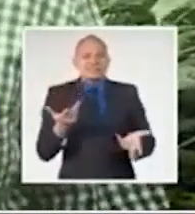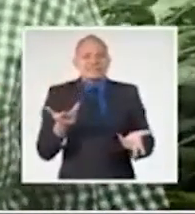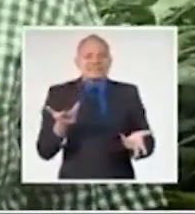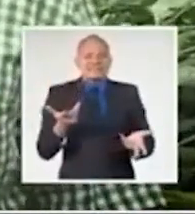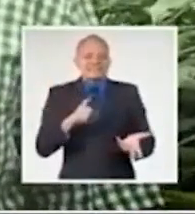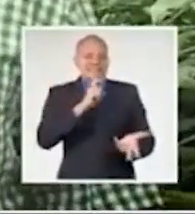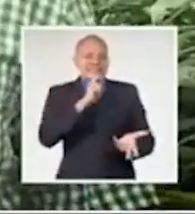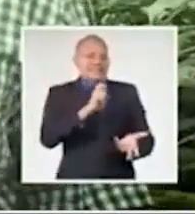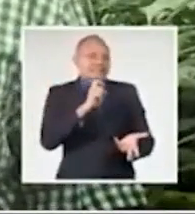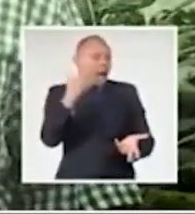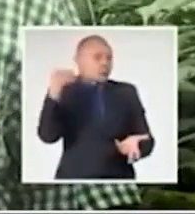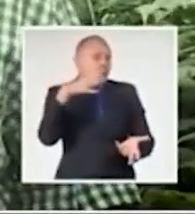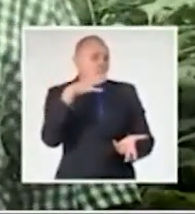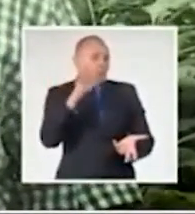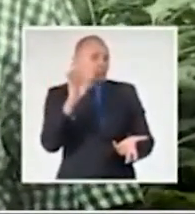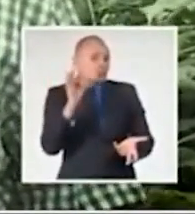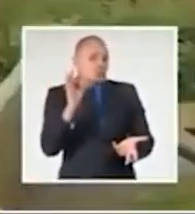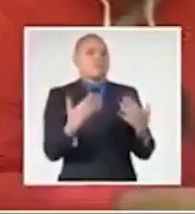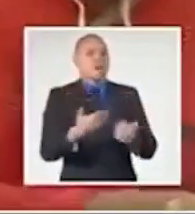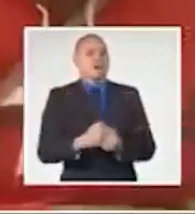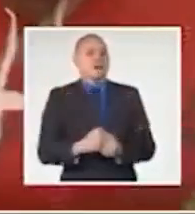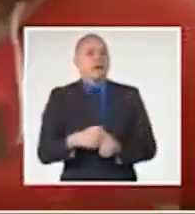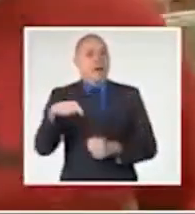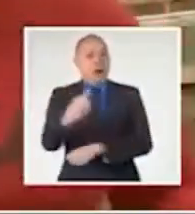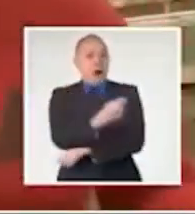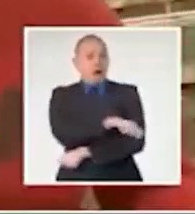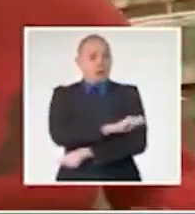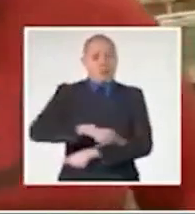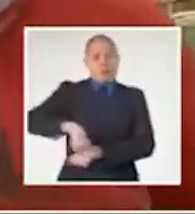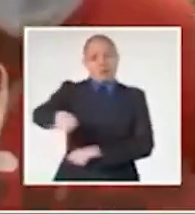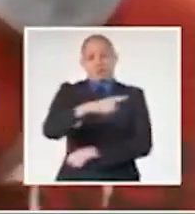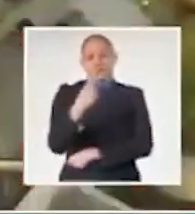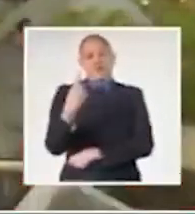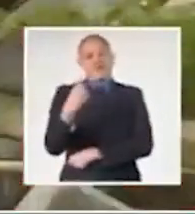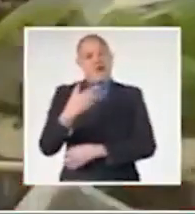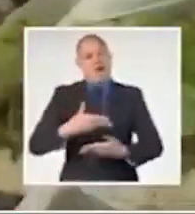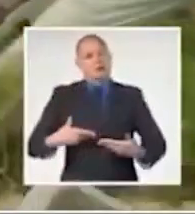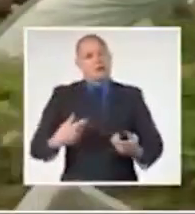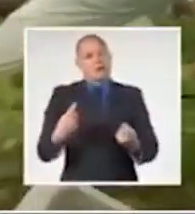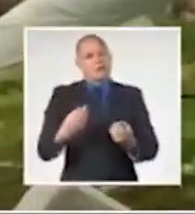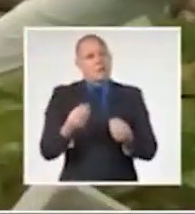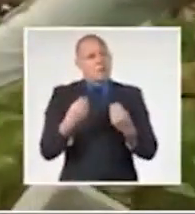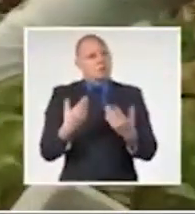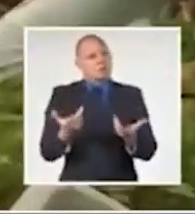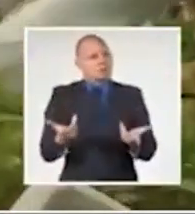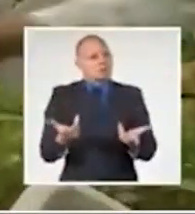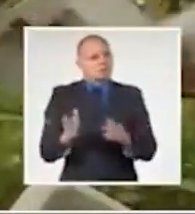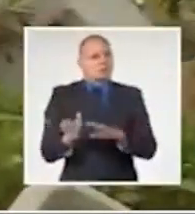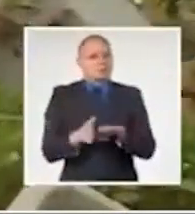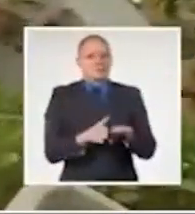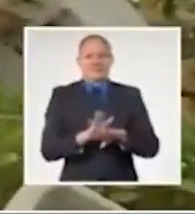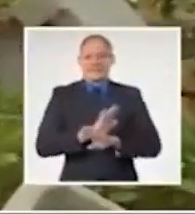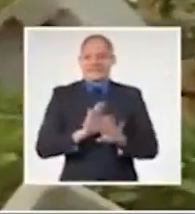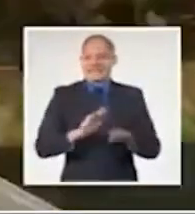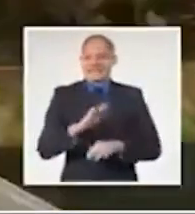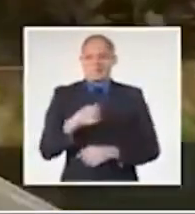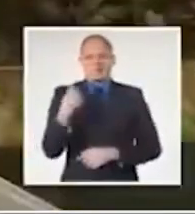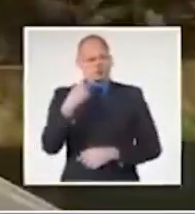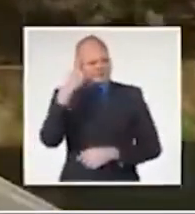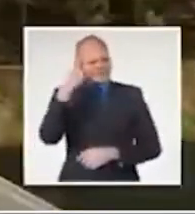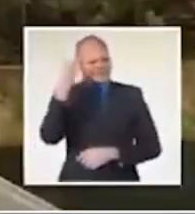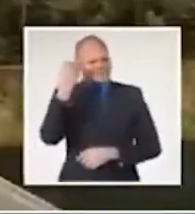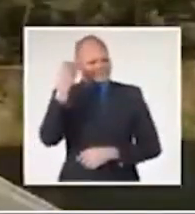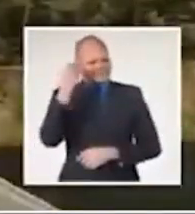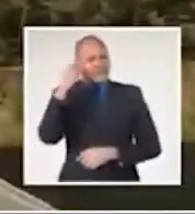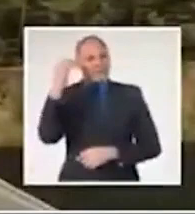para portal ya comenzamos a stockton no podemos buscar la eficiencia económica en las deficiencias que nosotros